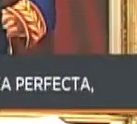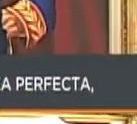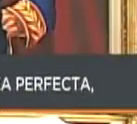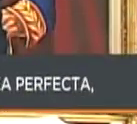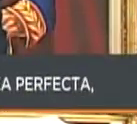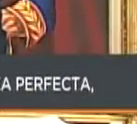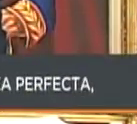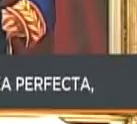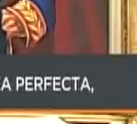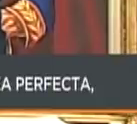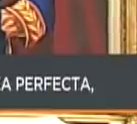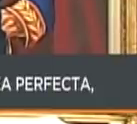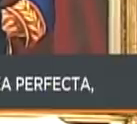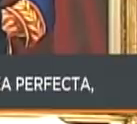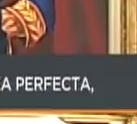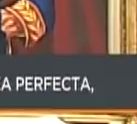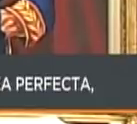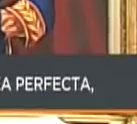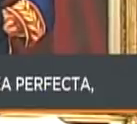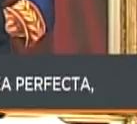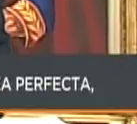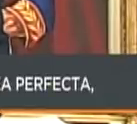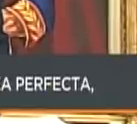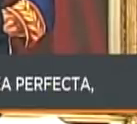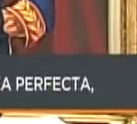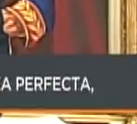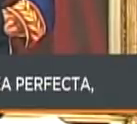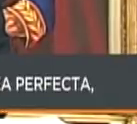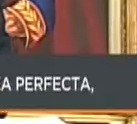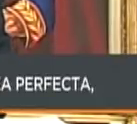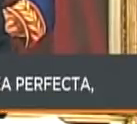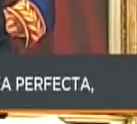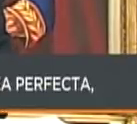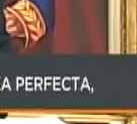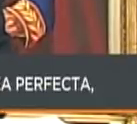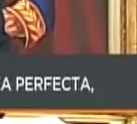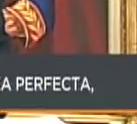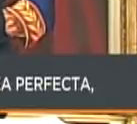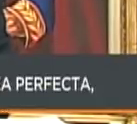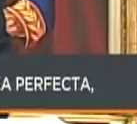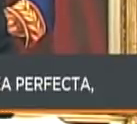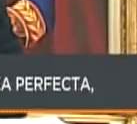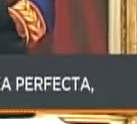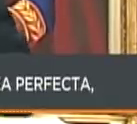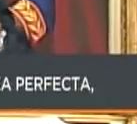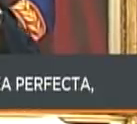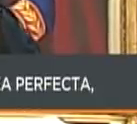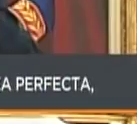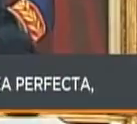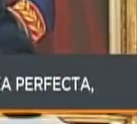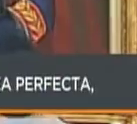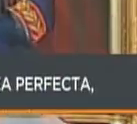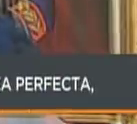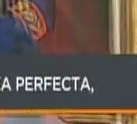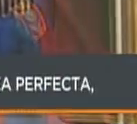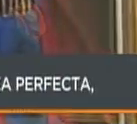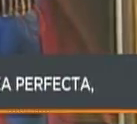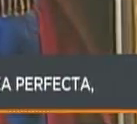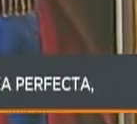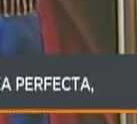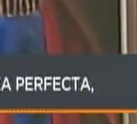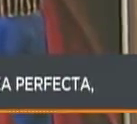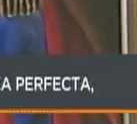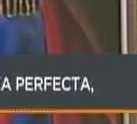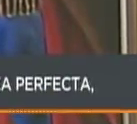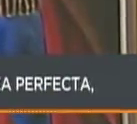22 de agosto, aquí está la revolución bolivariana de pie, en el poder político, con el apoyo del pueblo y con el proyecto